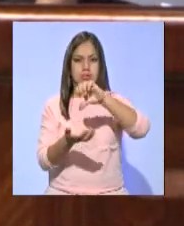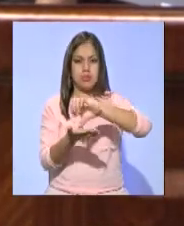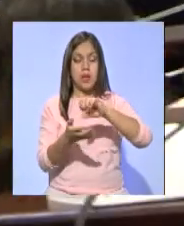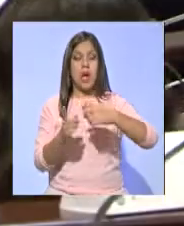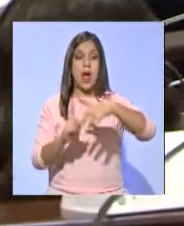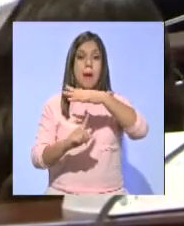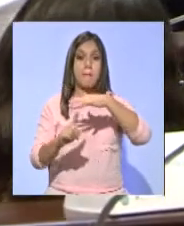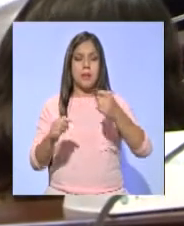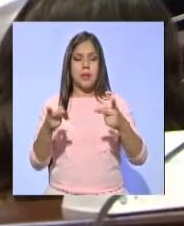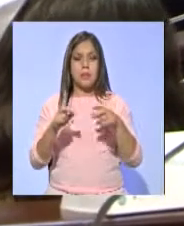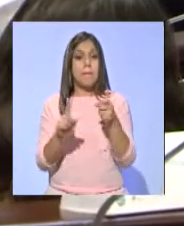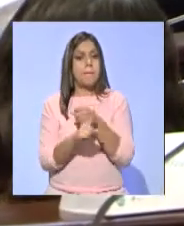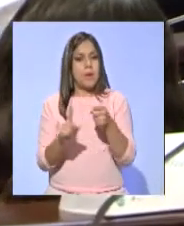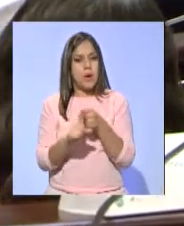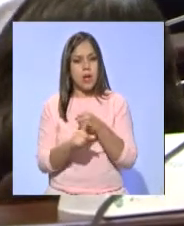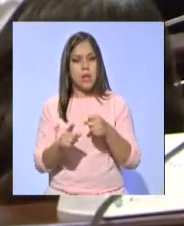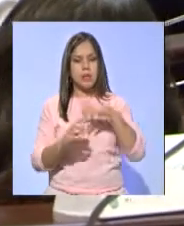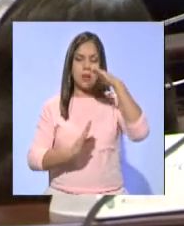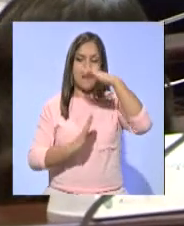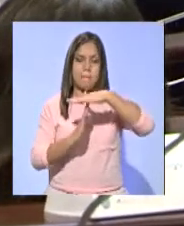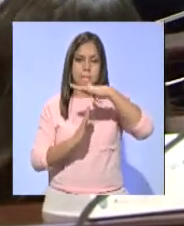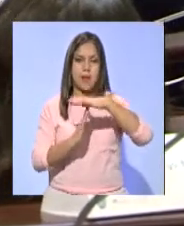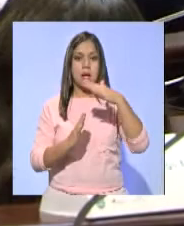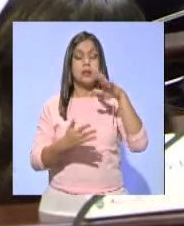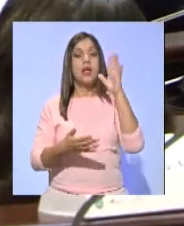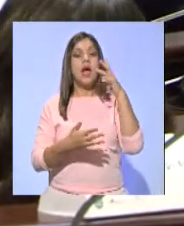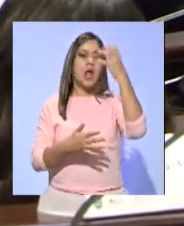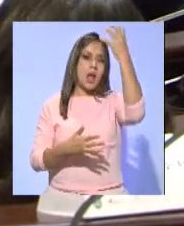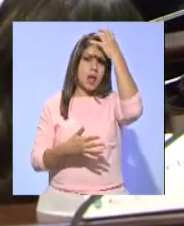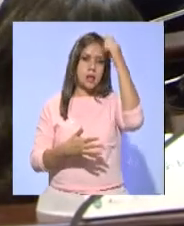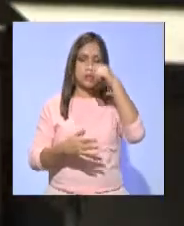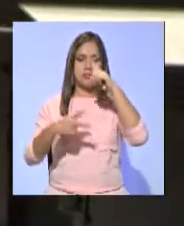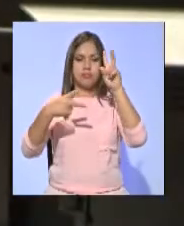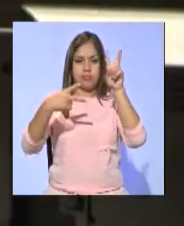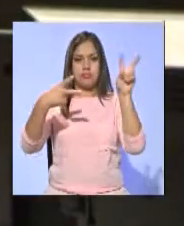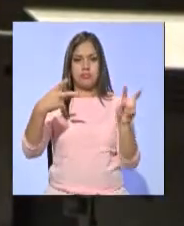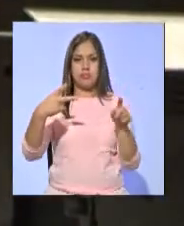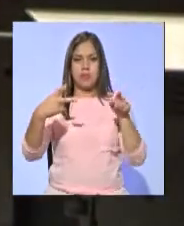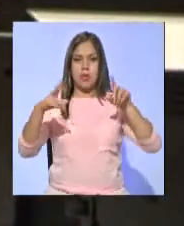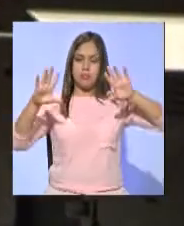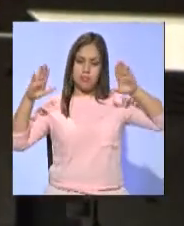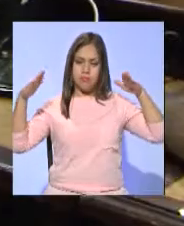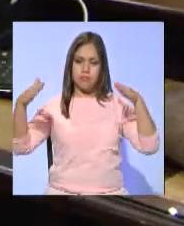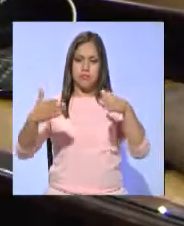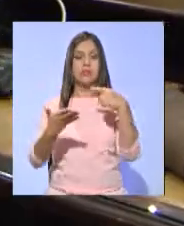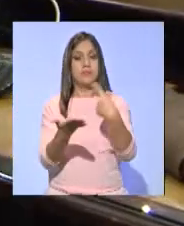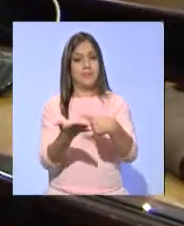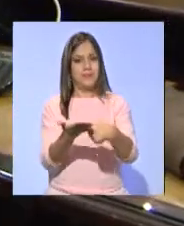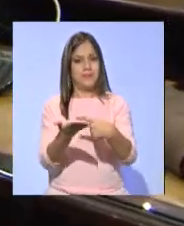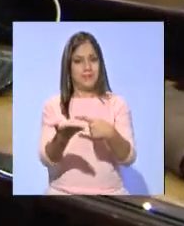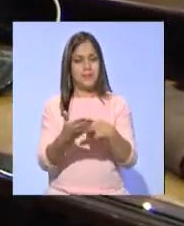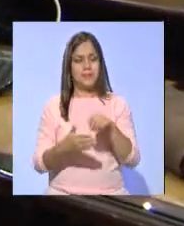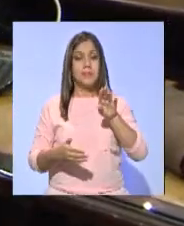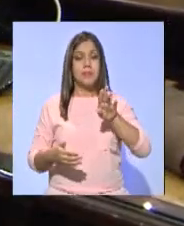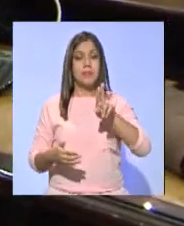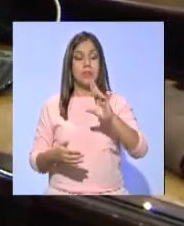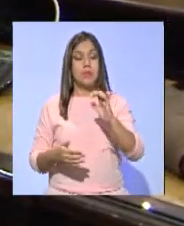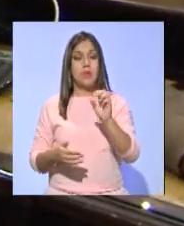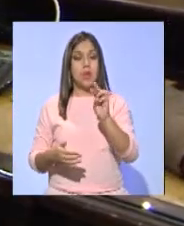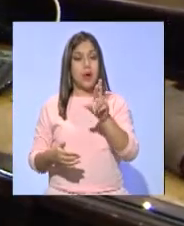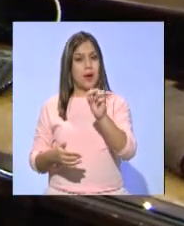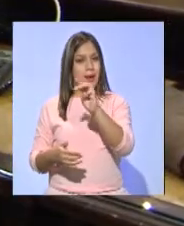Ambiente y la violencia y convivencia armónica en el espacio educativo fueron los dos temas que centraron el debate. Gustavo Bucaram, coordinador